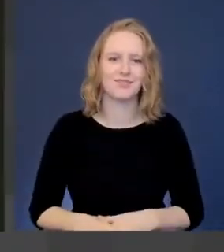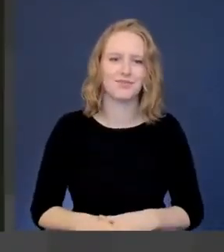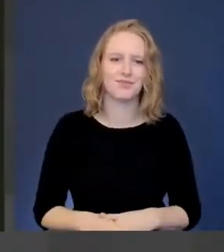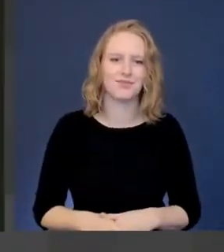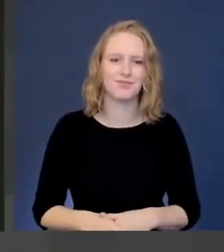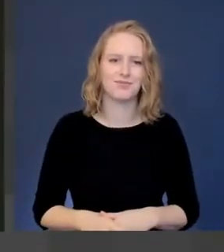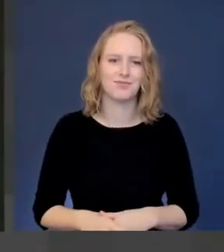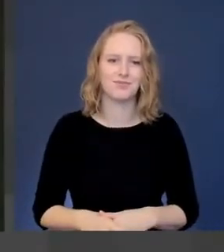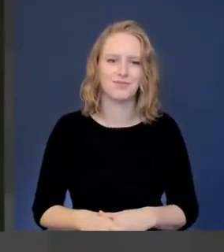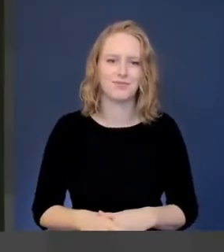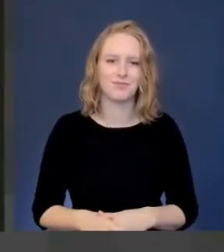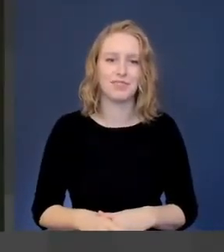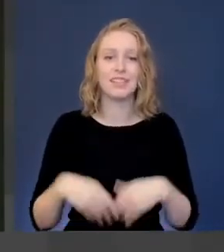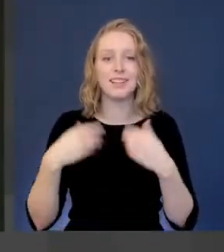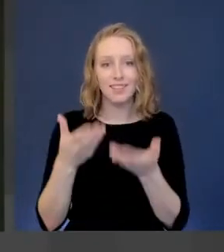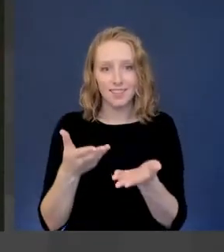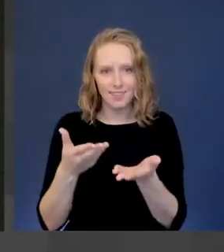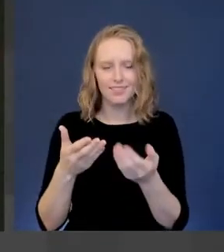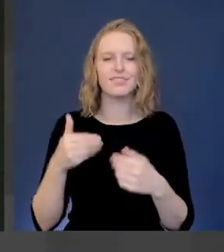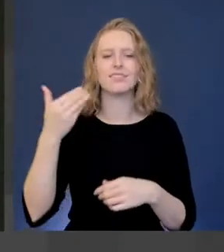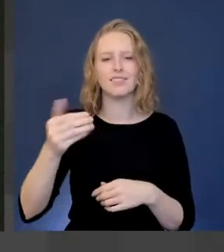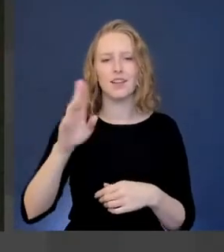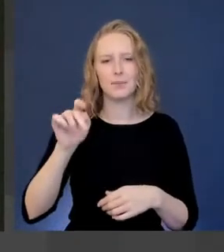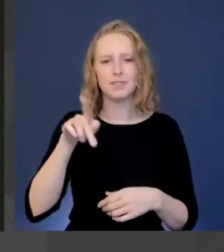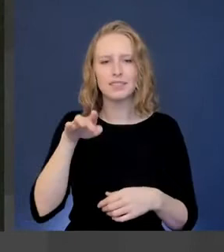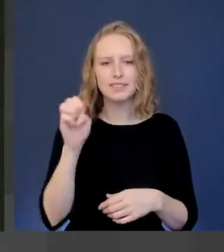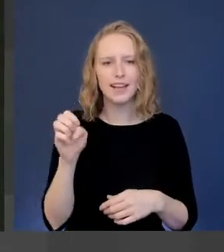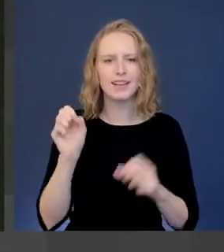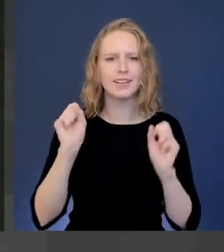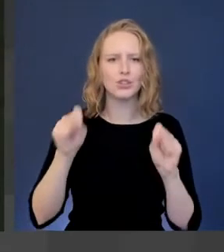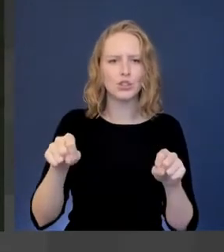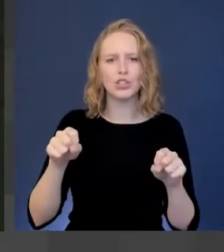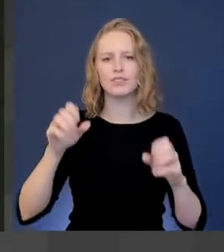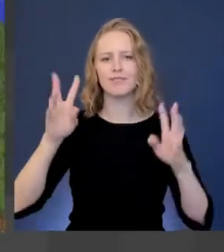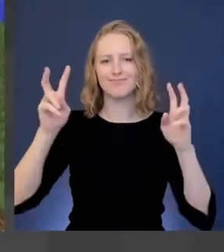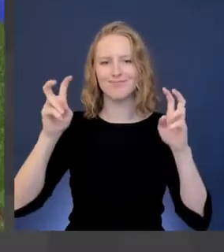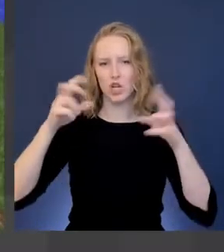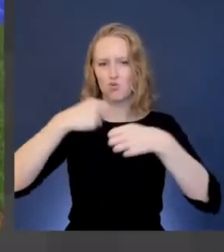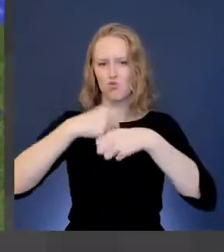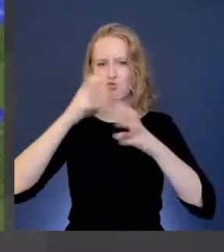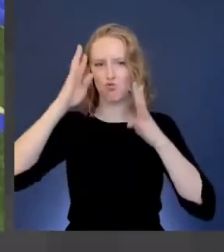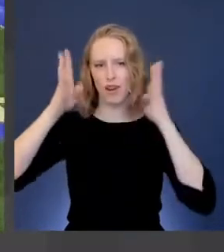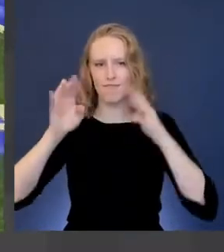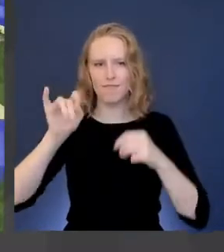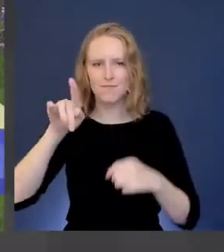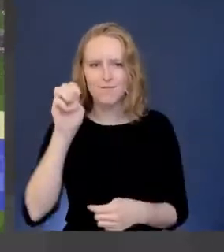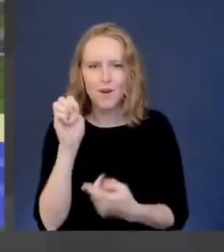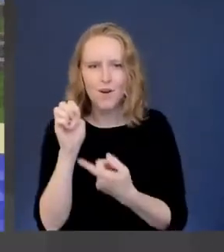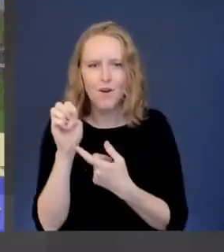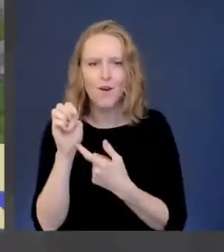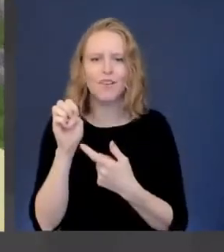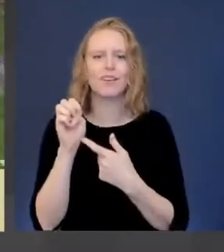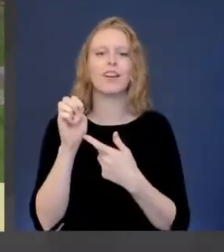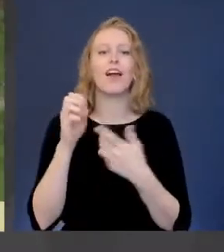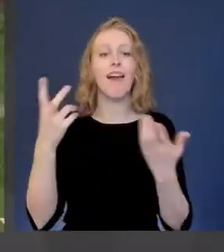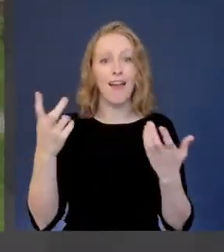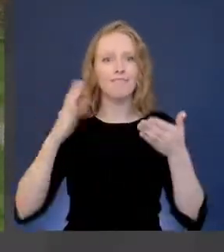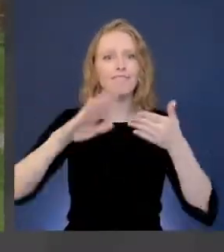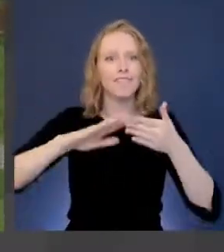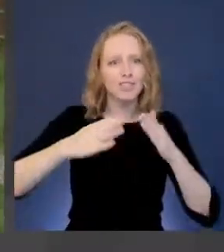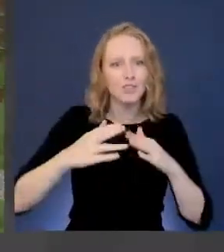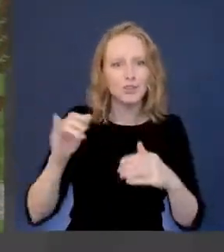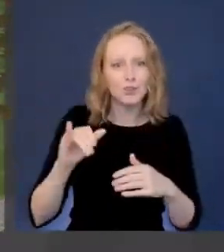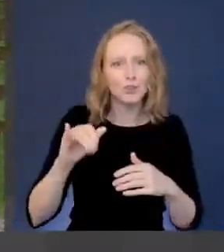la actualización de aventura, que ya traía en sí el modo creativo para construir. También las aldeas ya estaban disponibles,